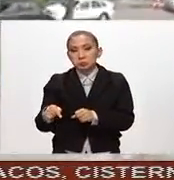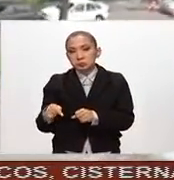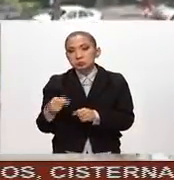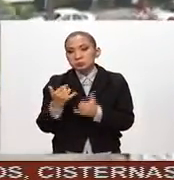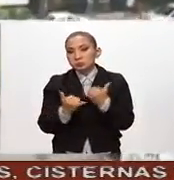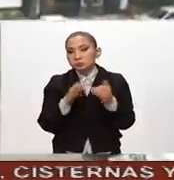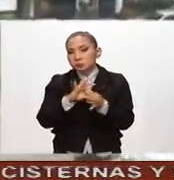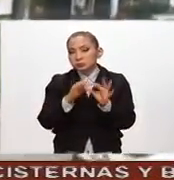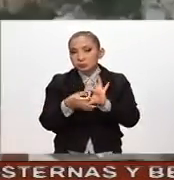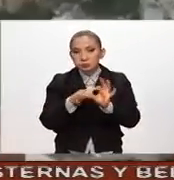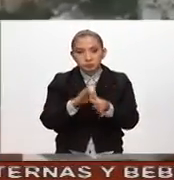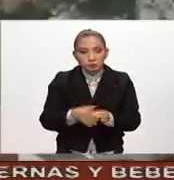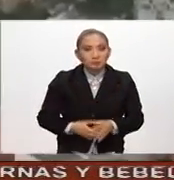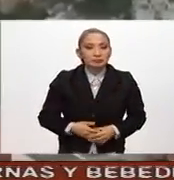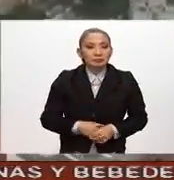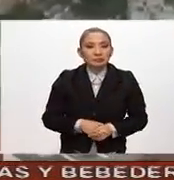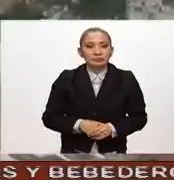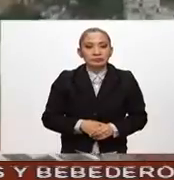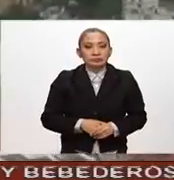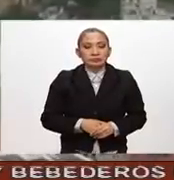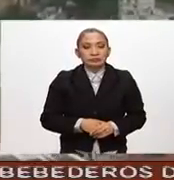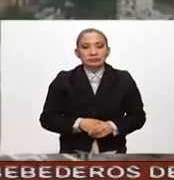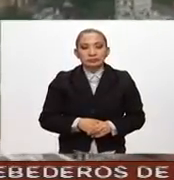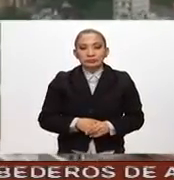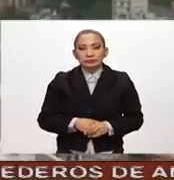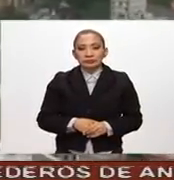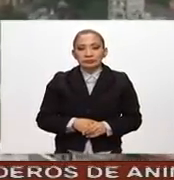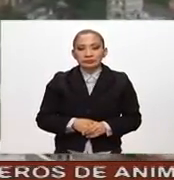estos Juegos Olímpicos.